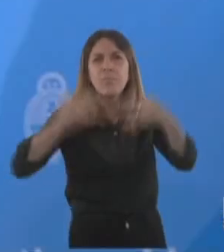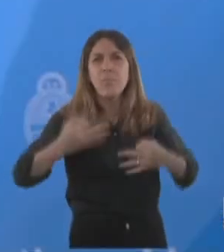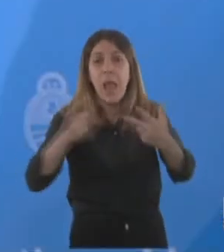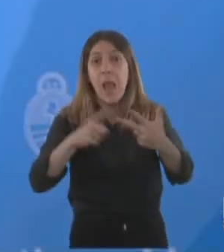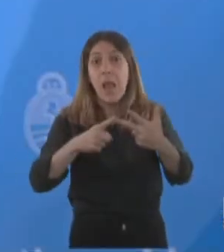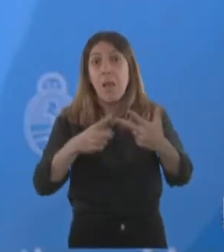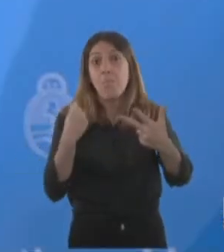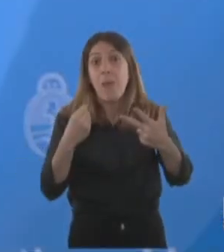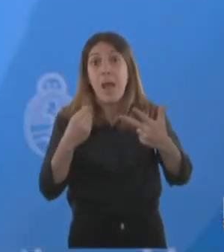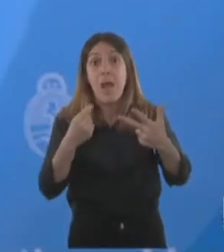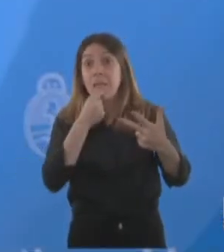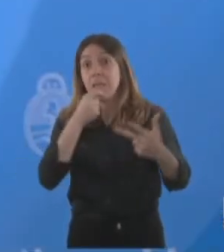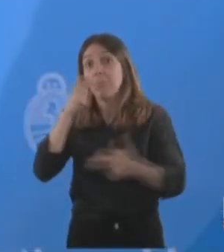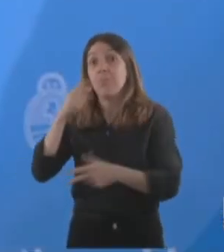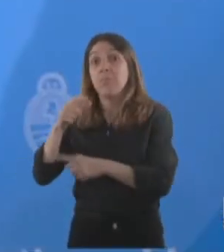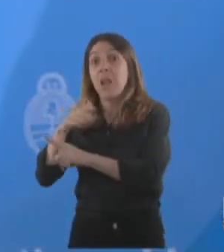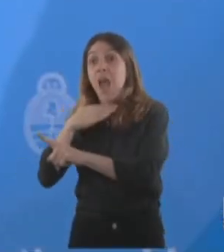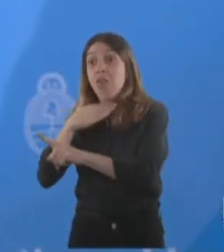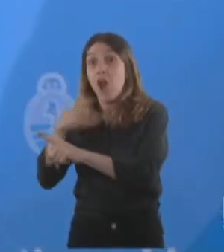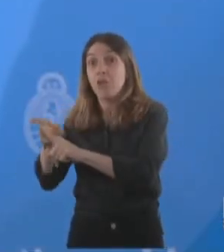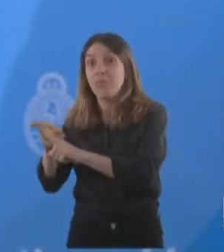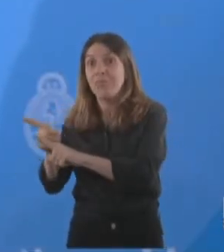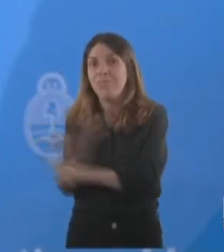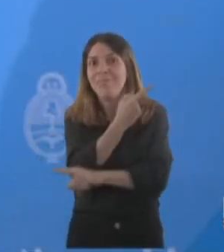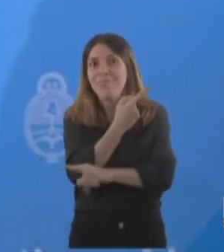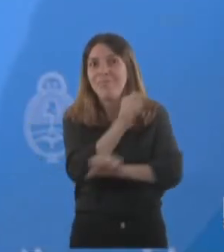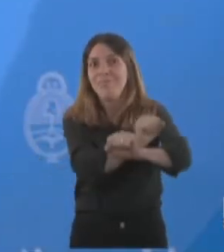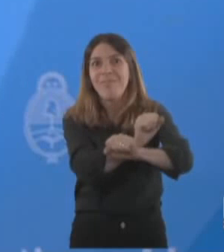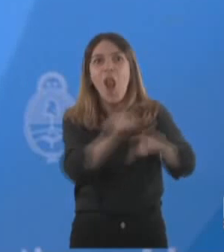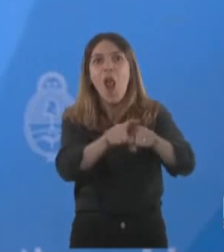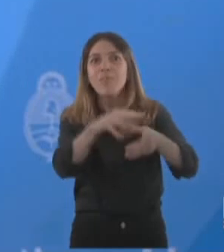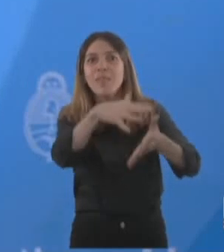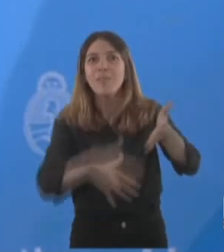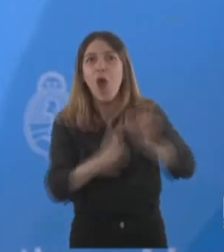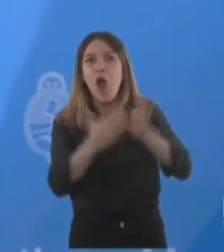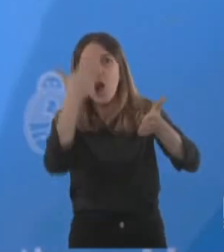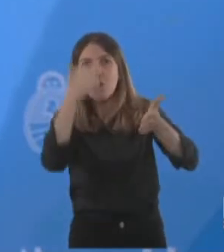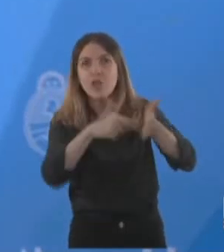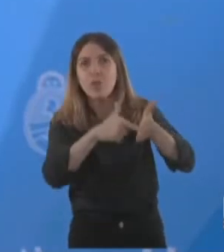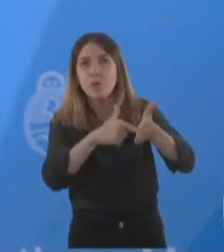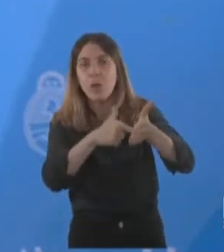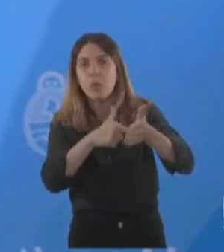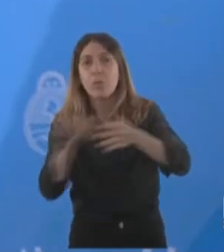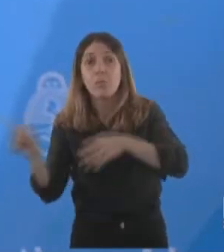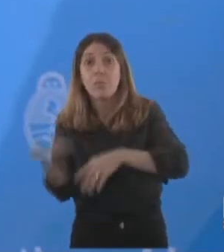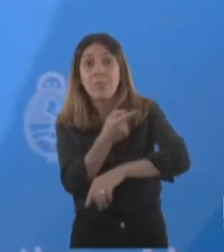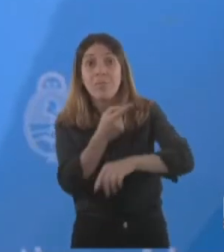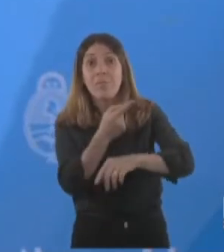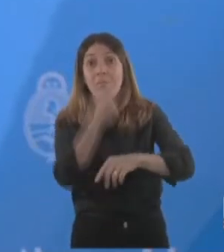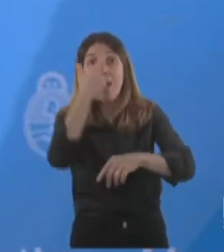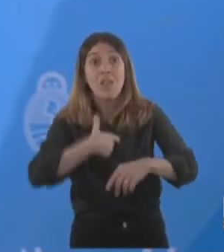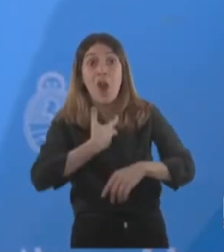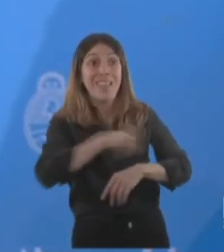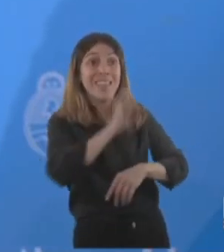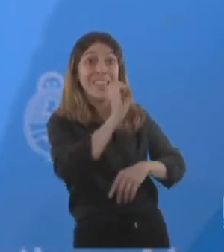para que el que sea castigado, como dice la Constitución, ese encierro le sirva para